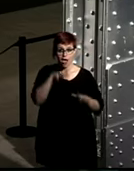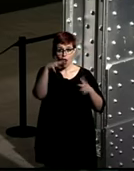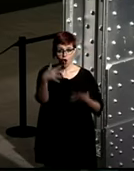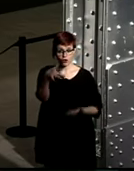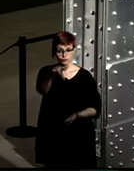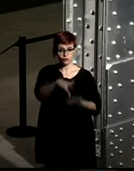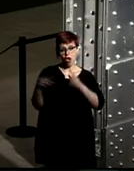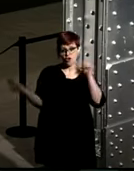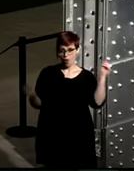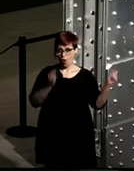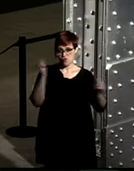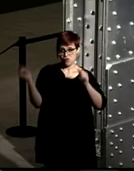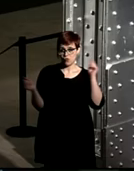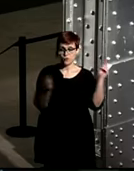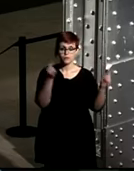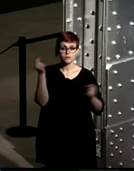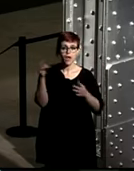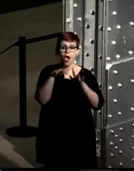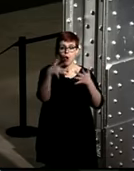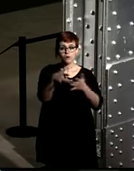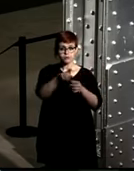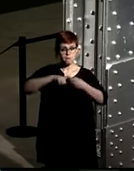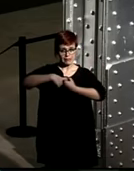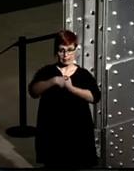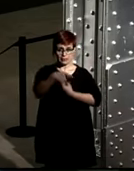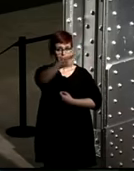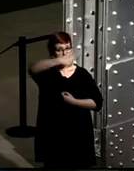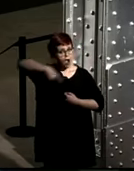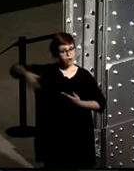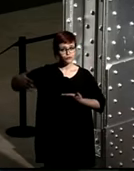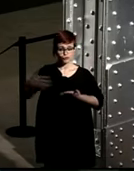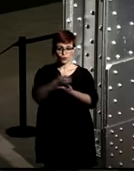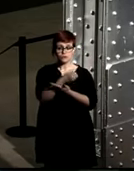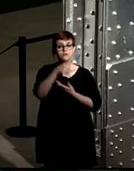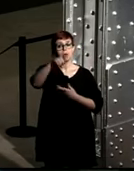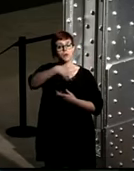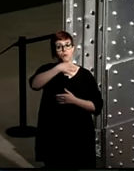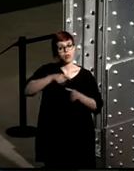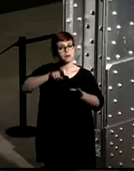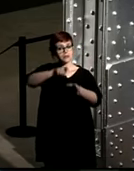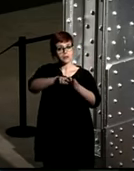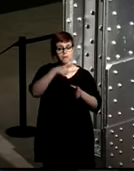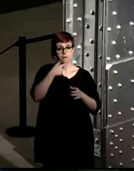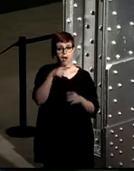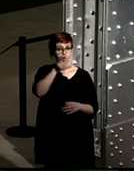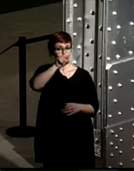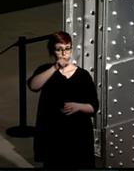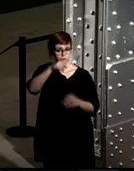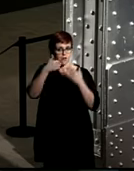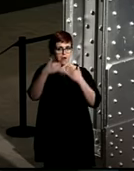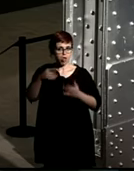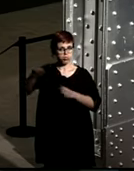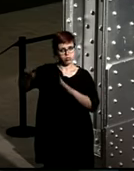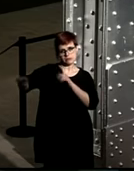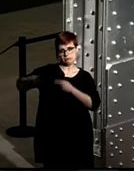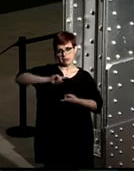en este coloquio, porque ya va a ser un coloquio en el que podemos participar todos, podéis participar también enviando estos mensajes a través de Twitter, que yo voy a tener